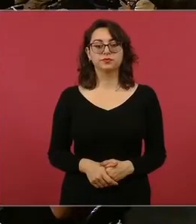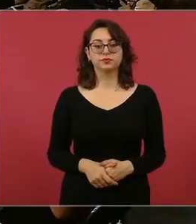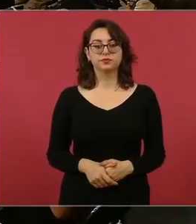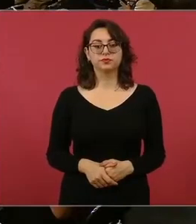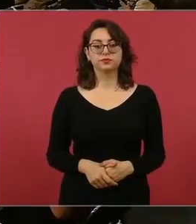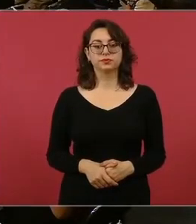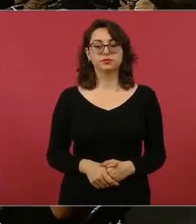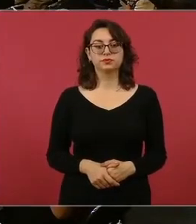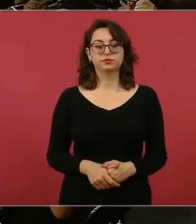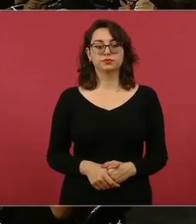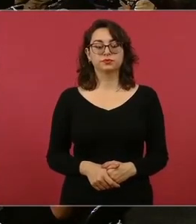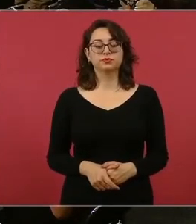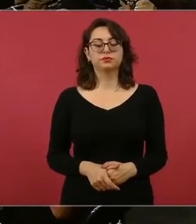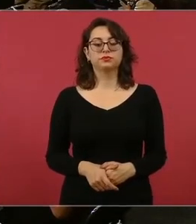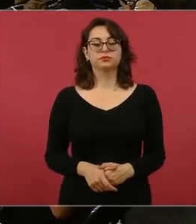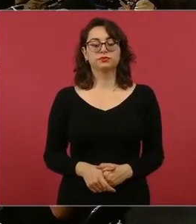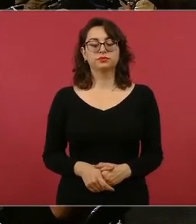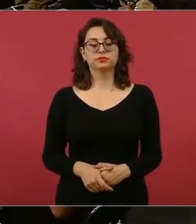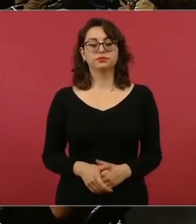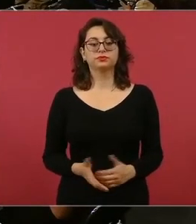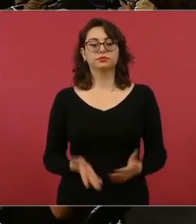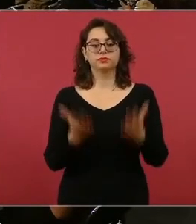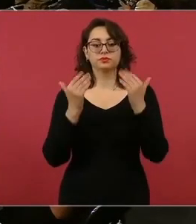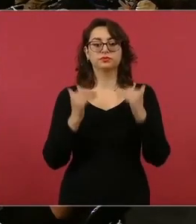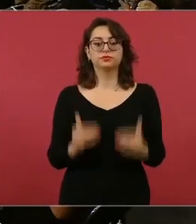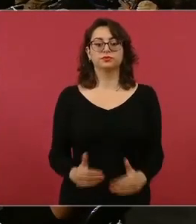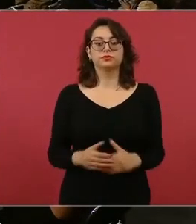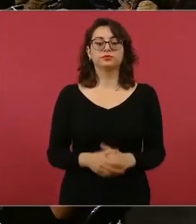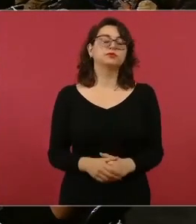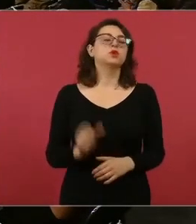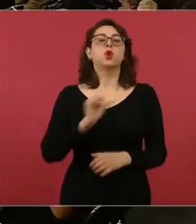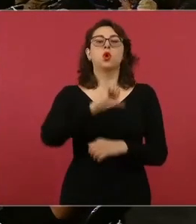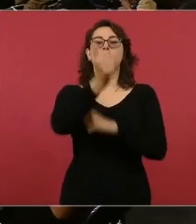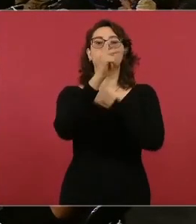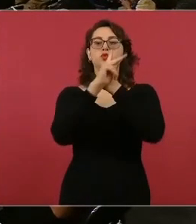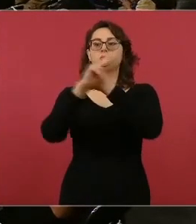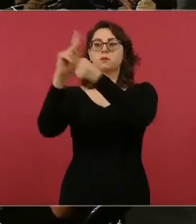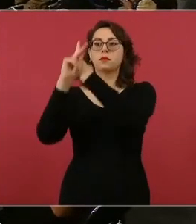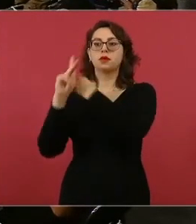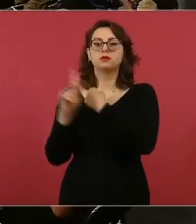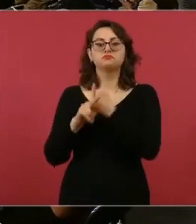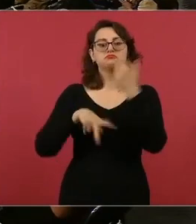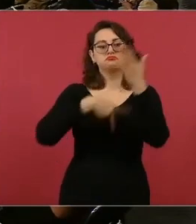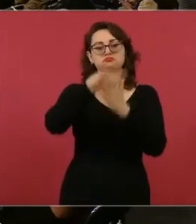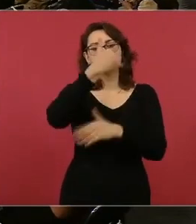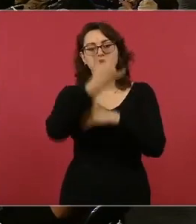También tenemos récord en inversión extranjera.